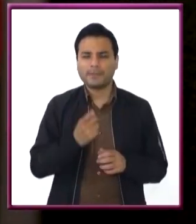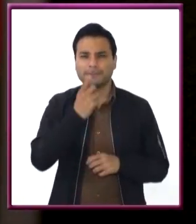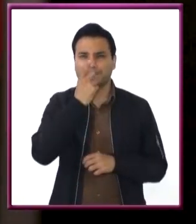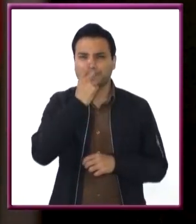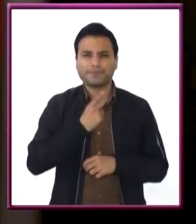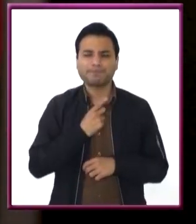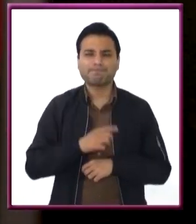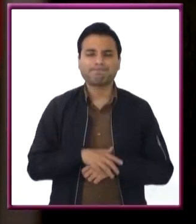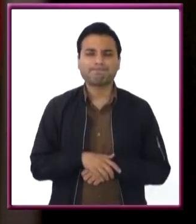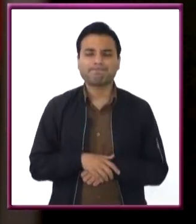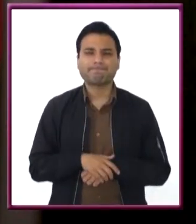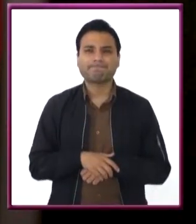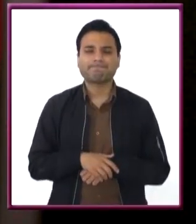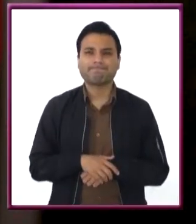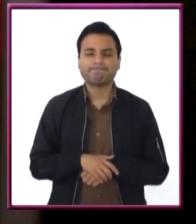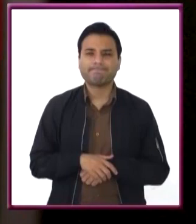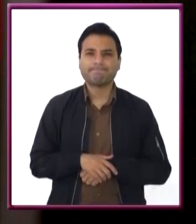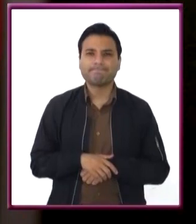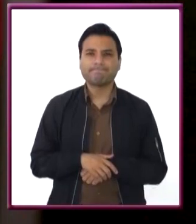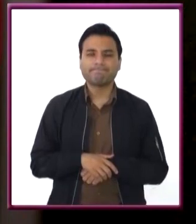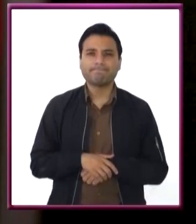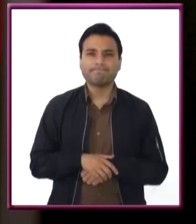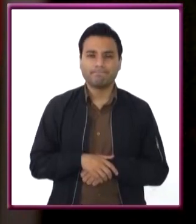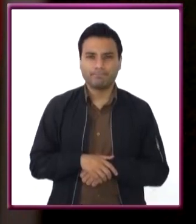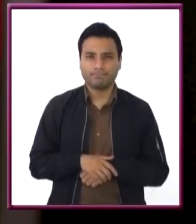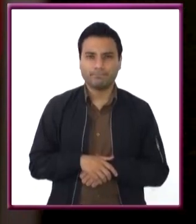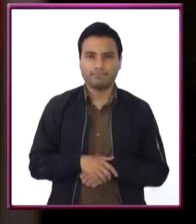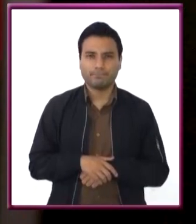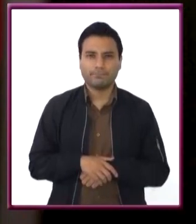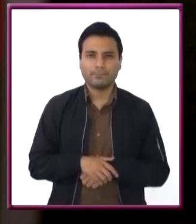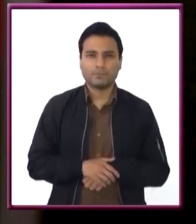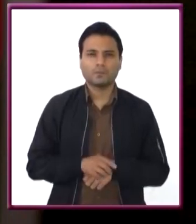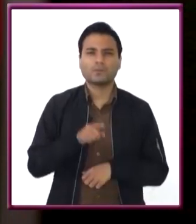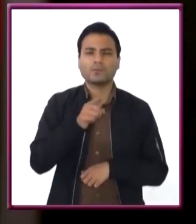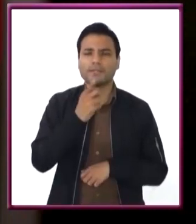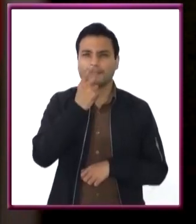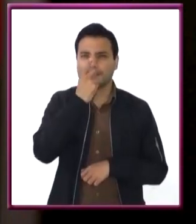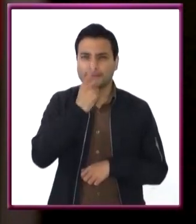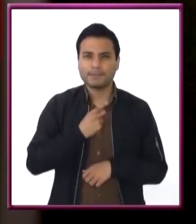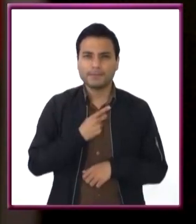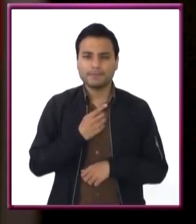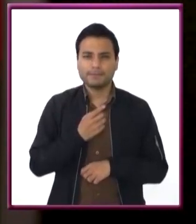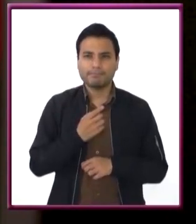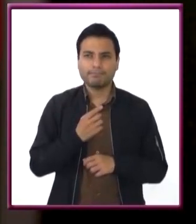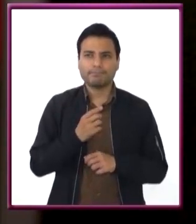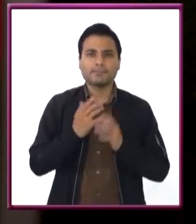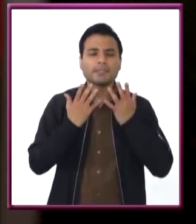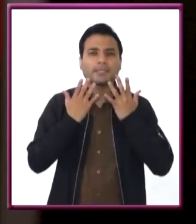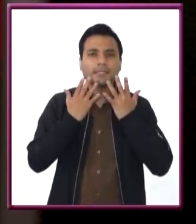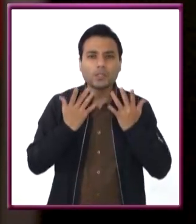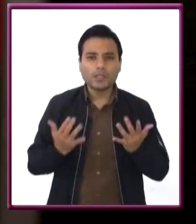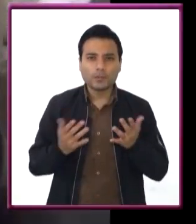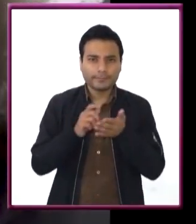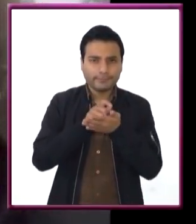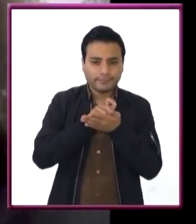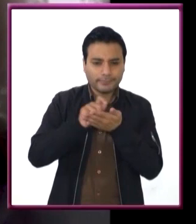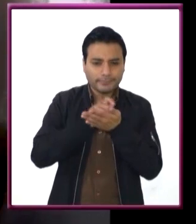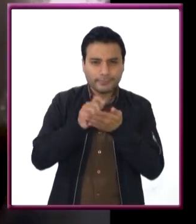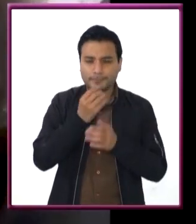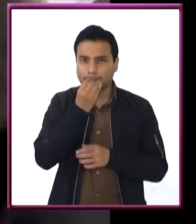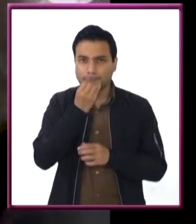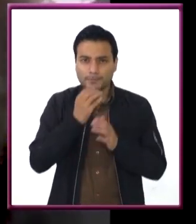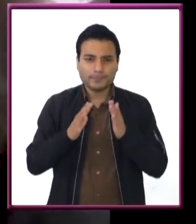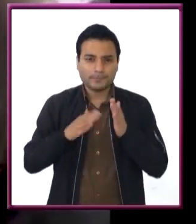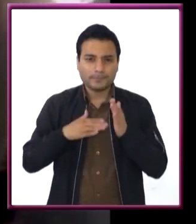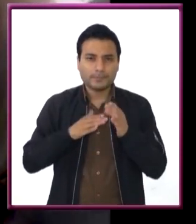poco sobre cuáles recetas están como basadas en lo que escribió Da Vinci? Pues